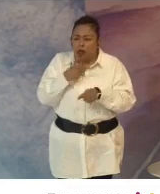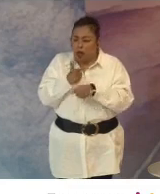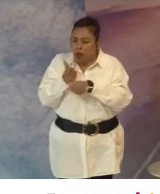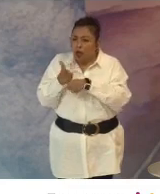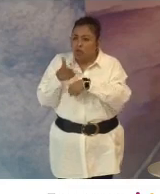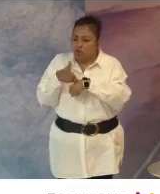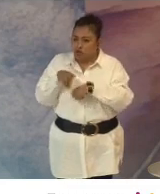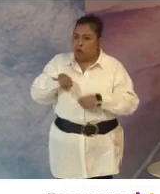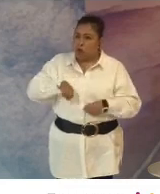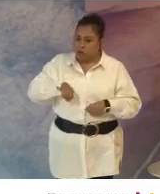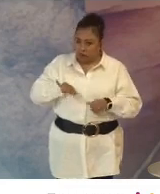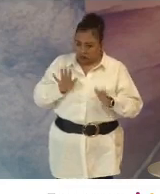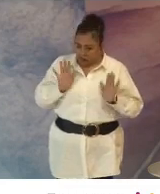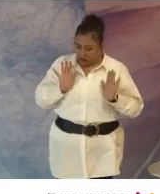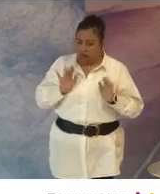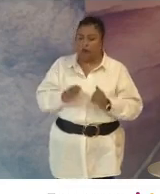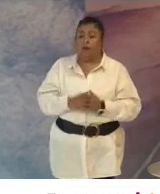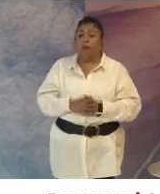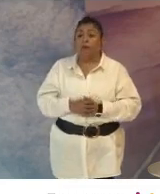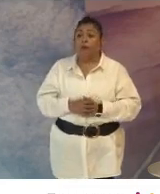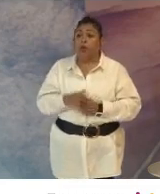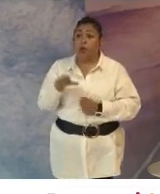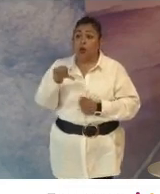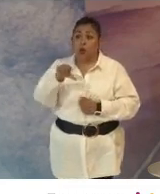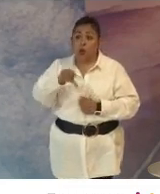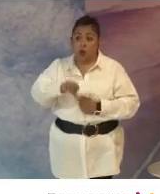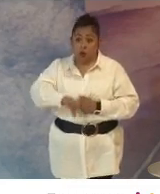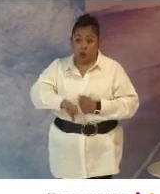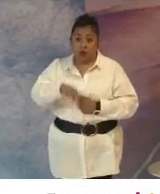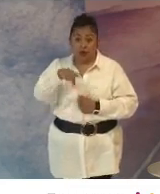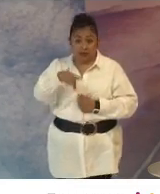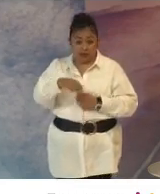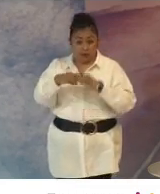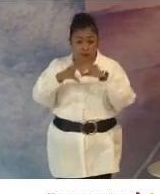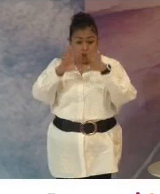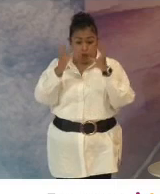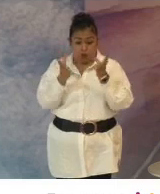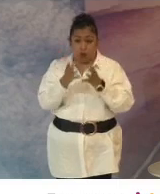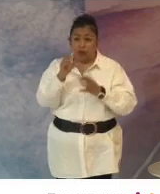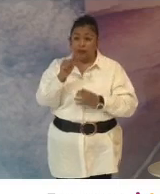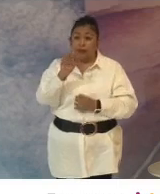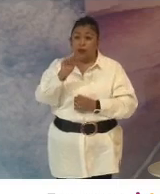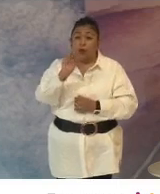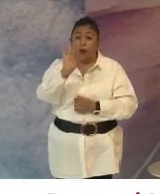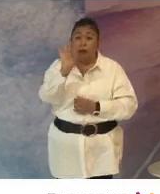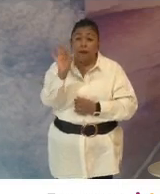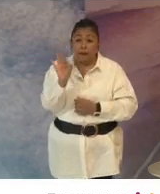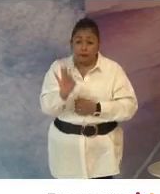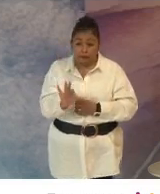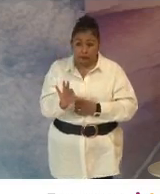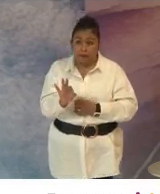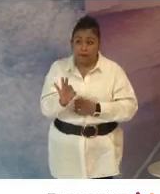números interesantes allí. Hoy en día, en este planeta, un 69%